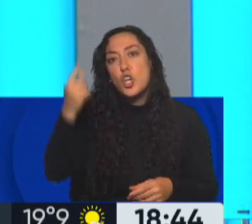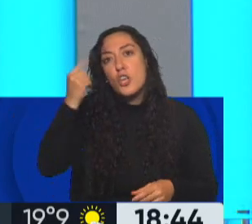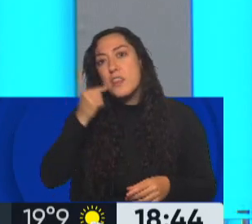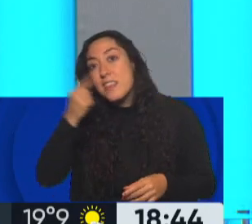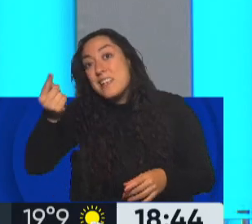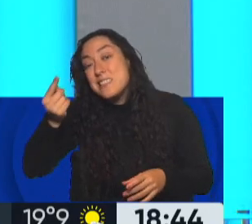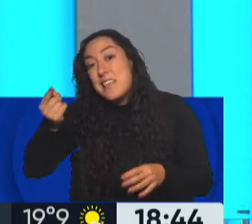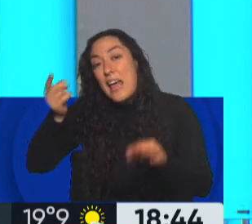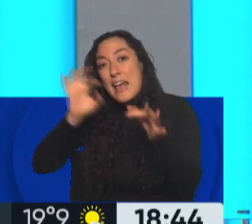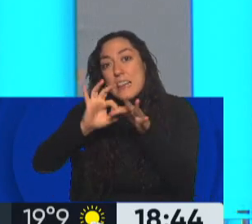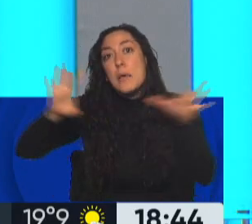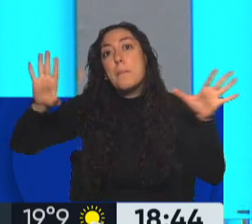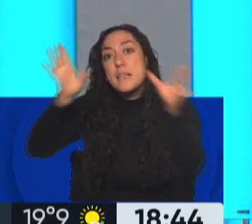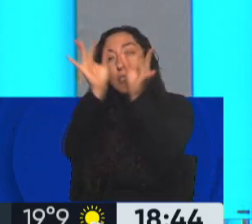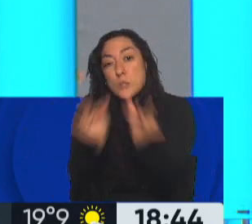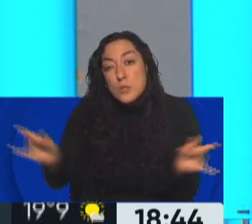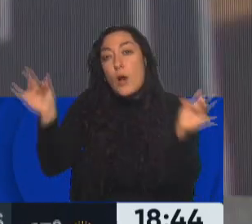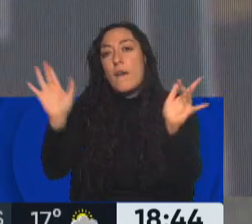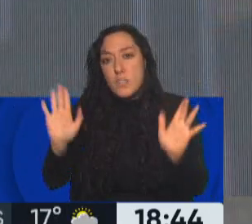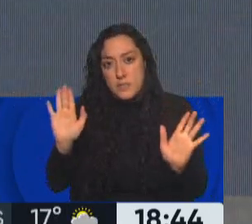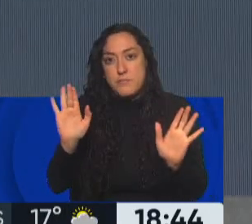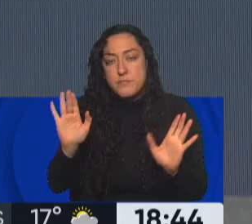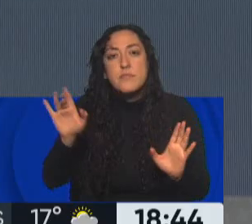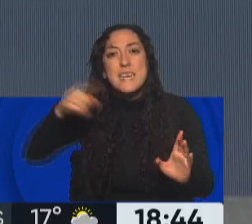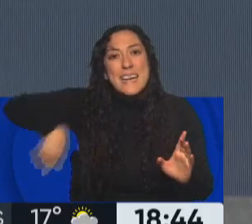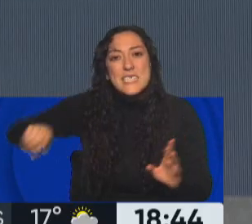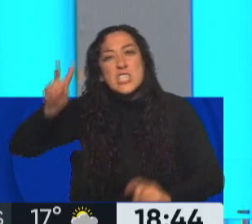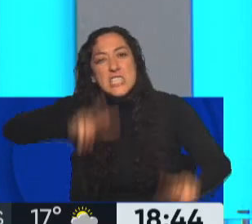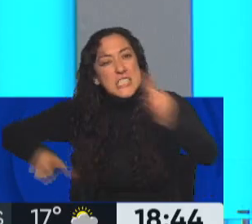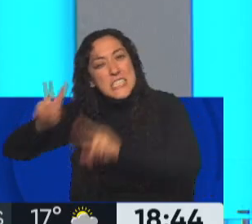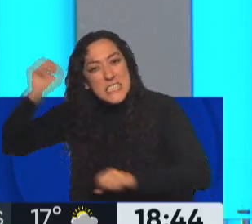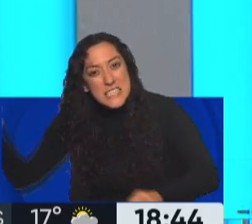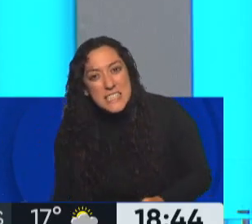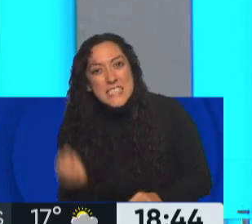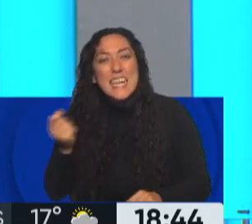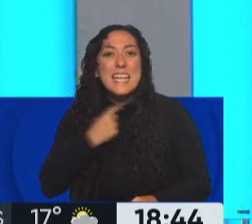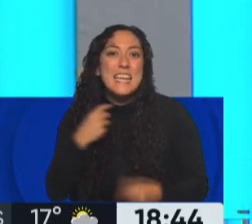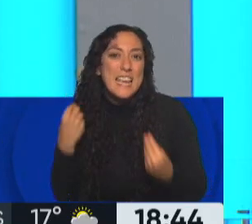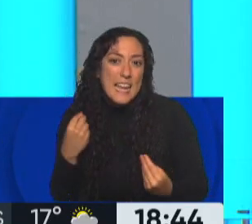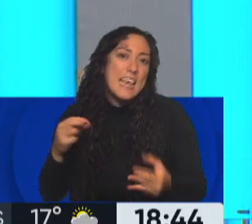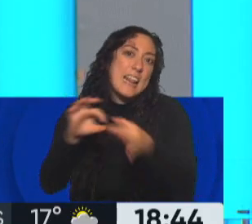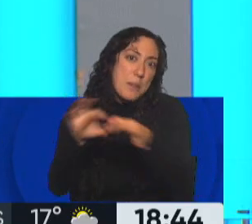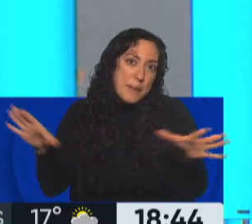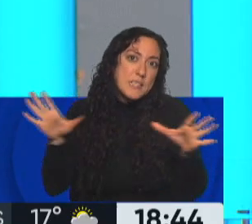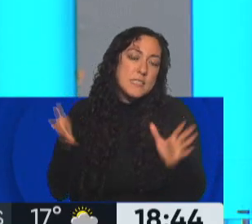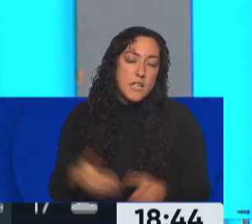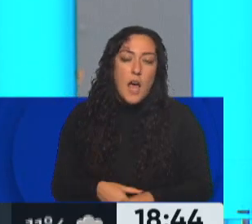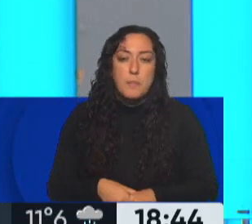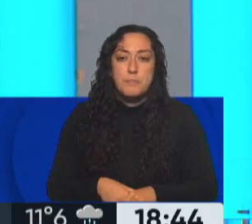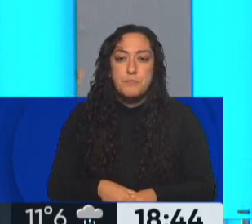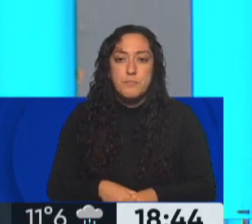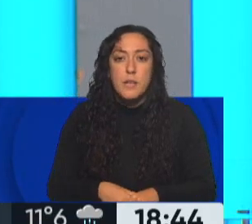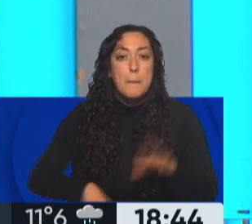independentistas moderados. Es decir, que buscarían o posiblemente pueden llegar a buscar la independencia, pero sobre todo porque